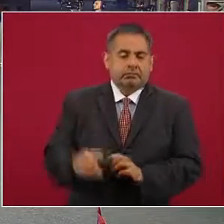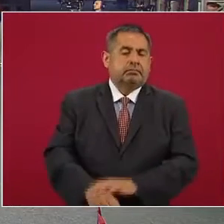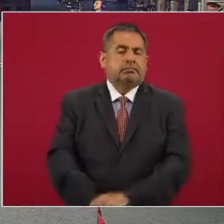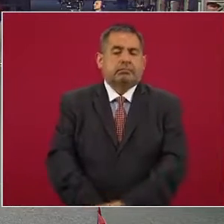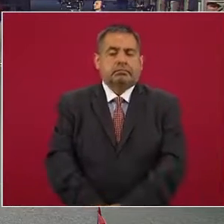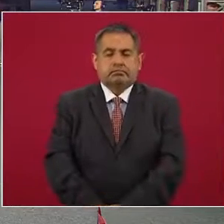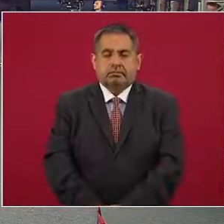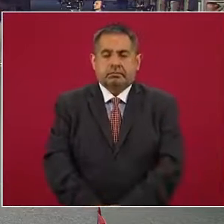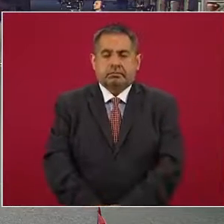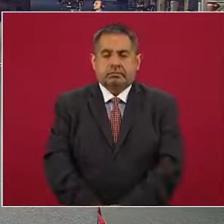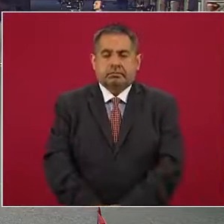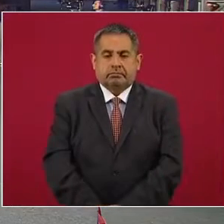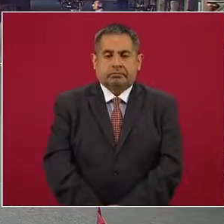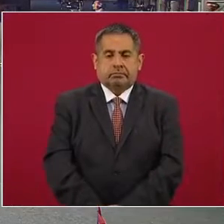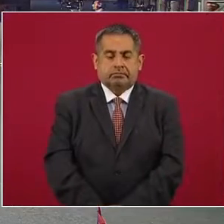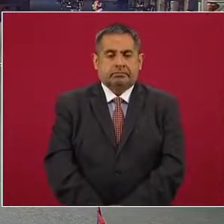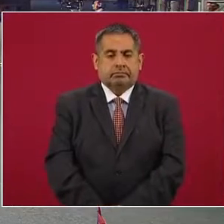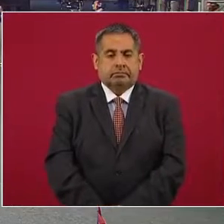Gracias.